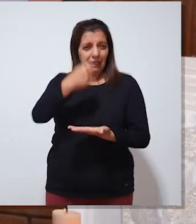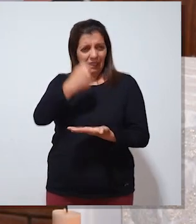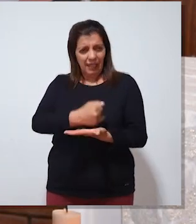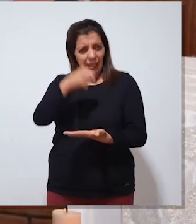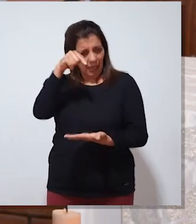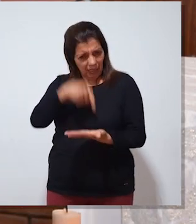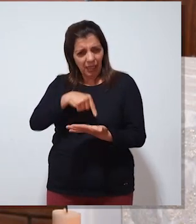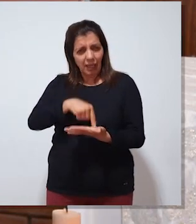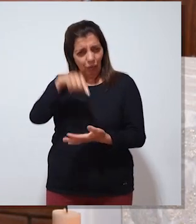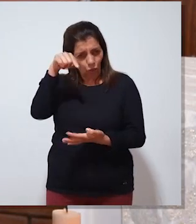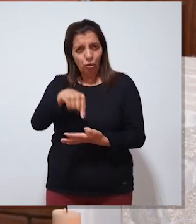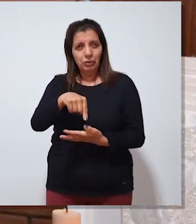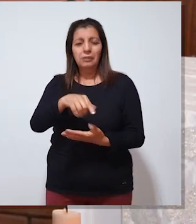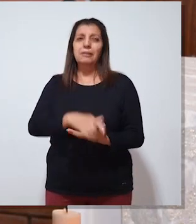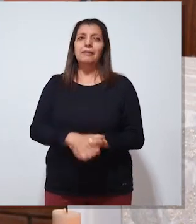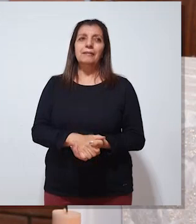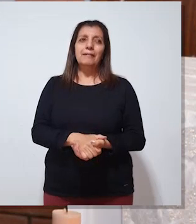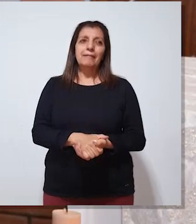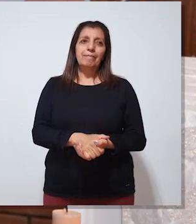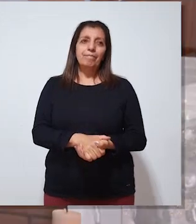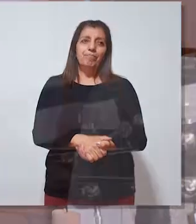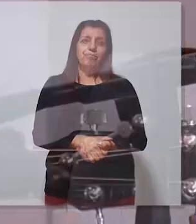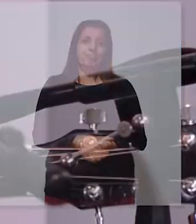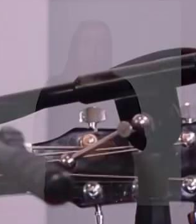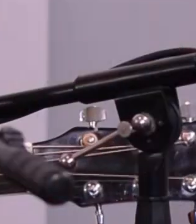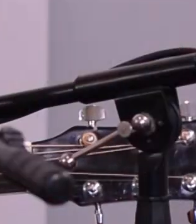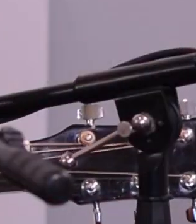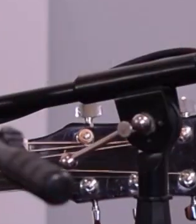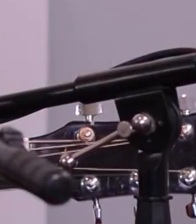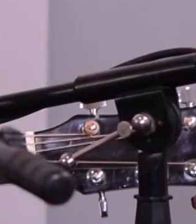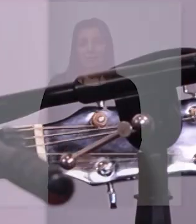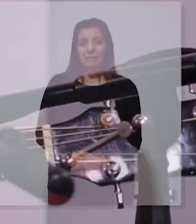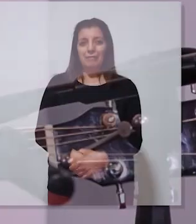Acompañamos este gesto con el canto.